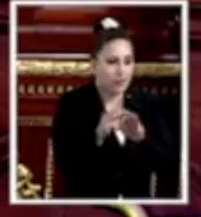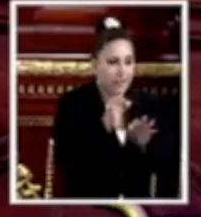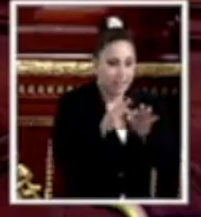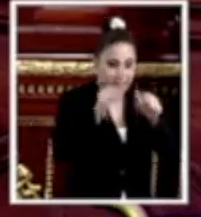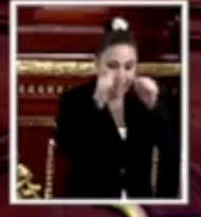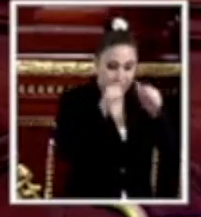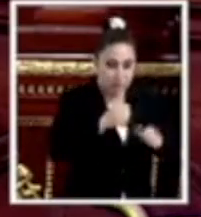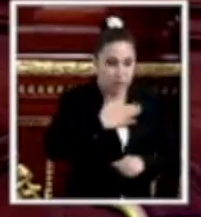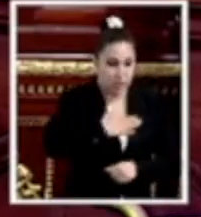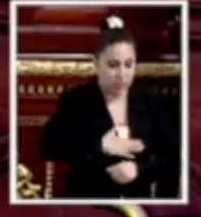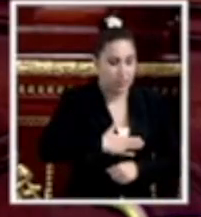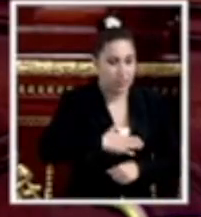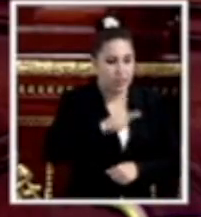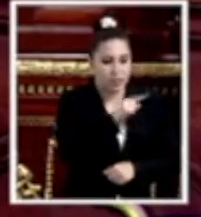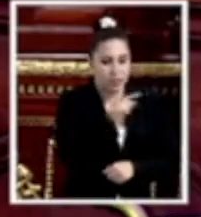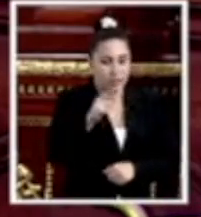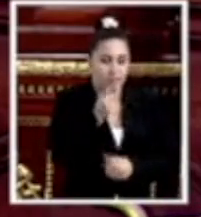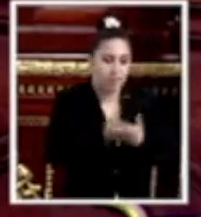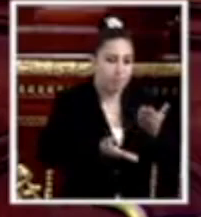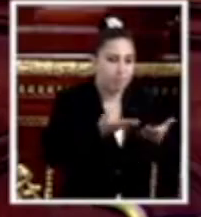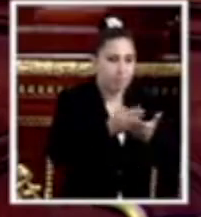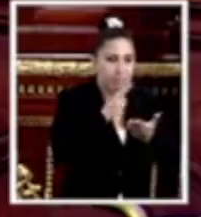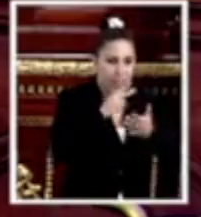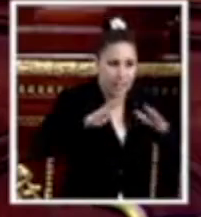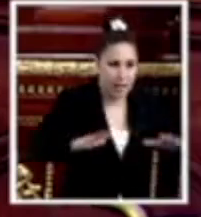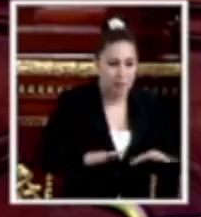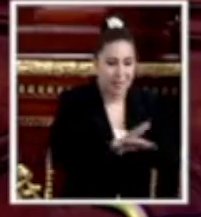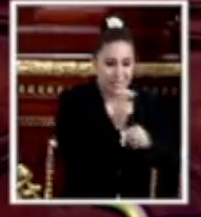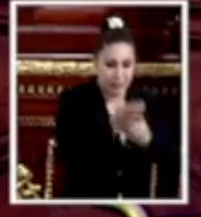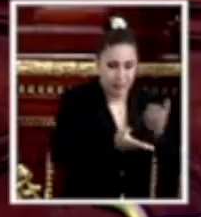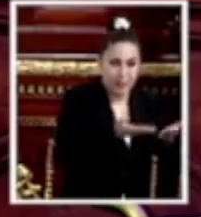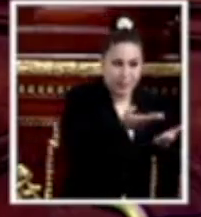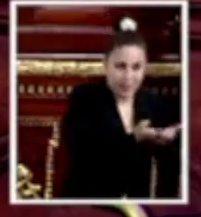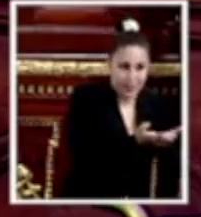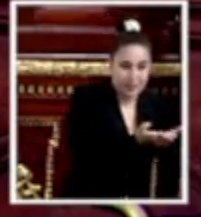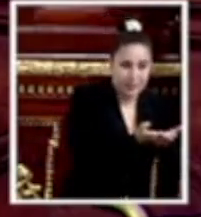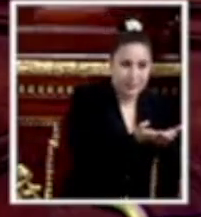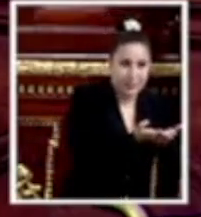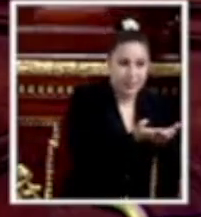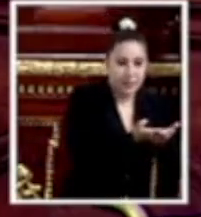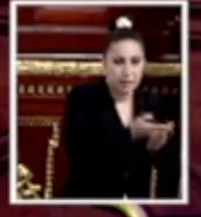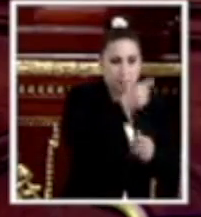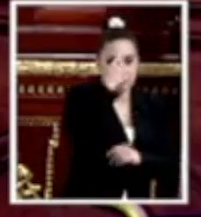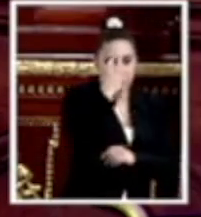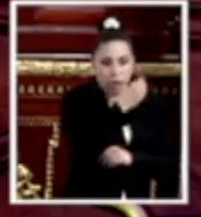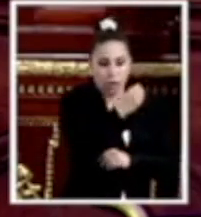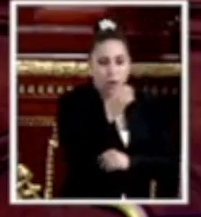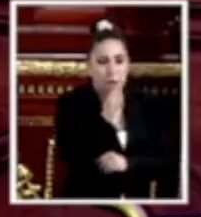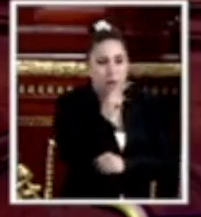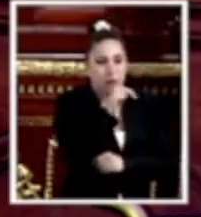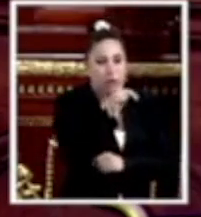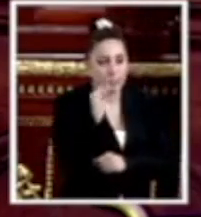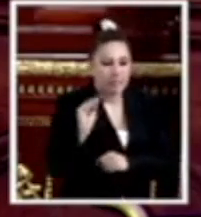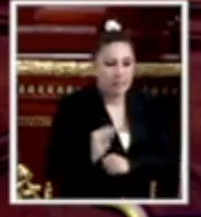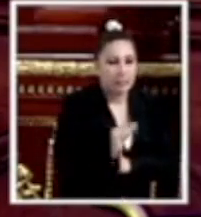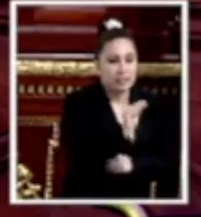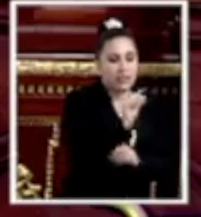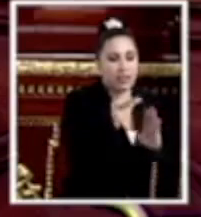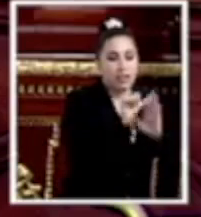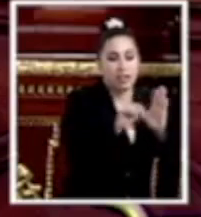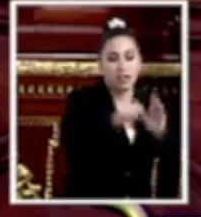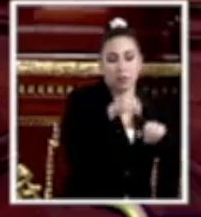Procuración de Justicia propuso modificar la propuesta a fin de adicionar el